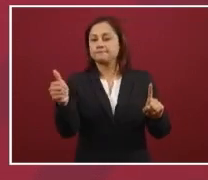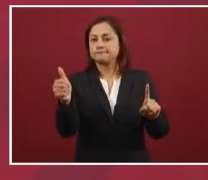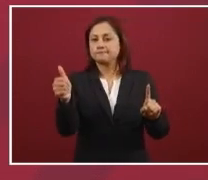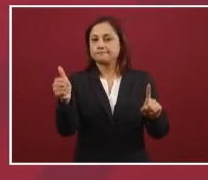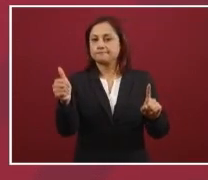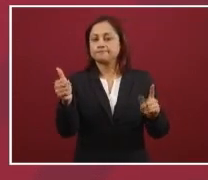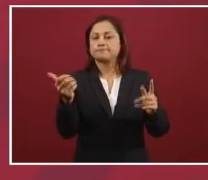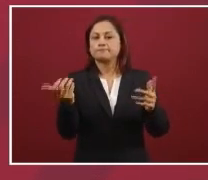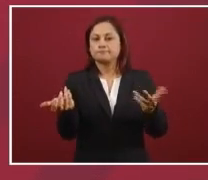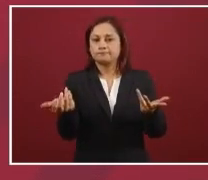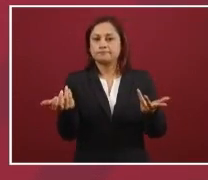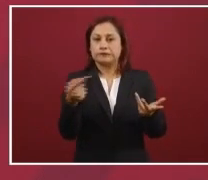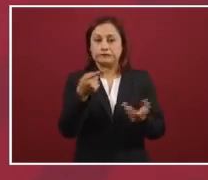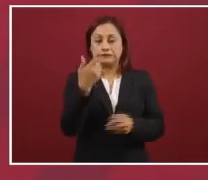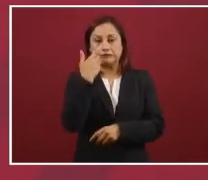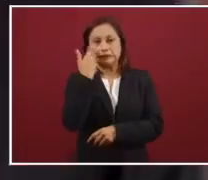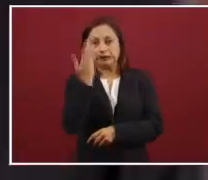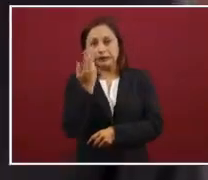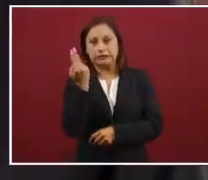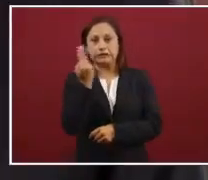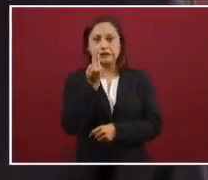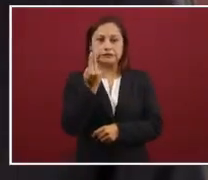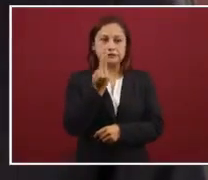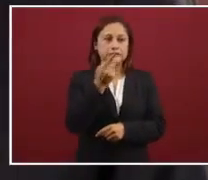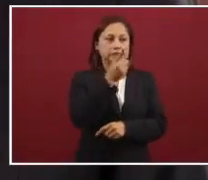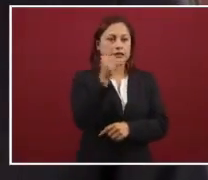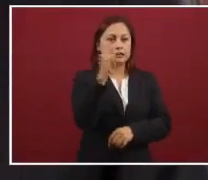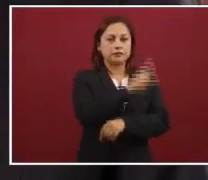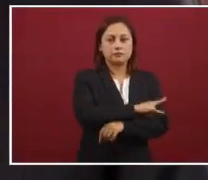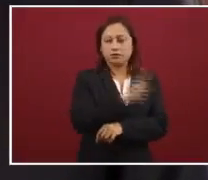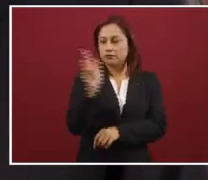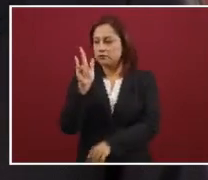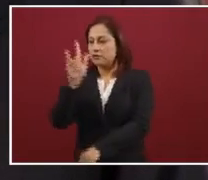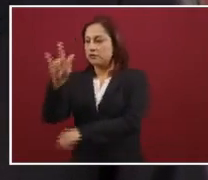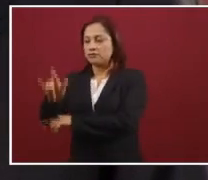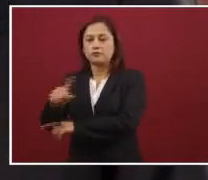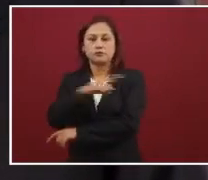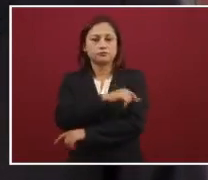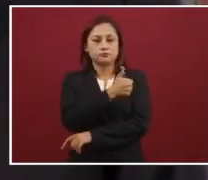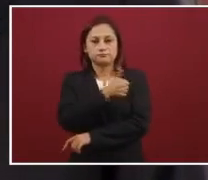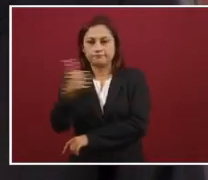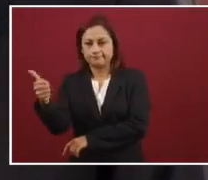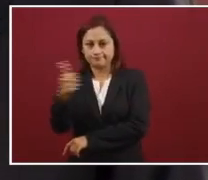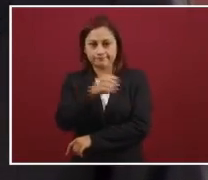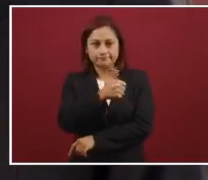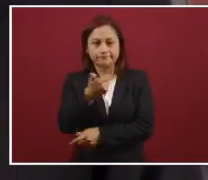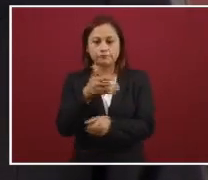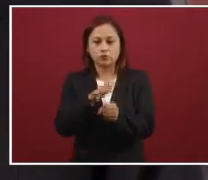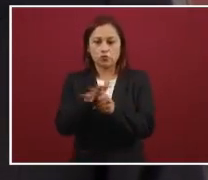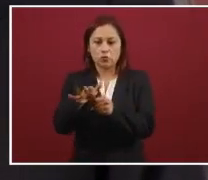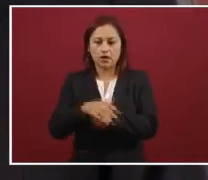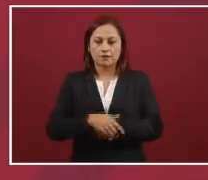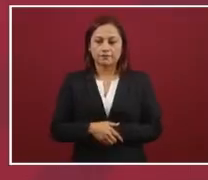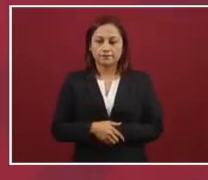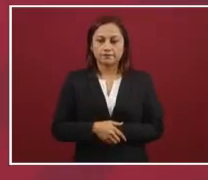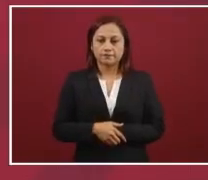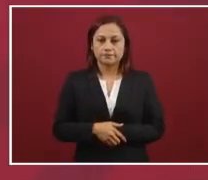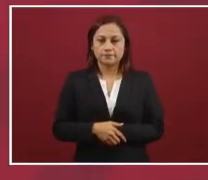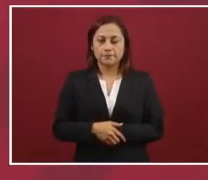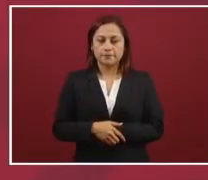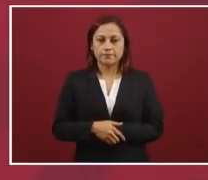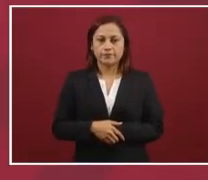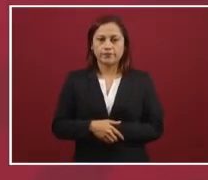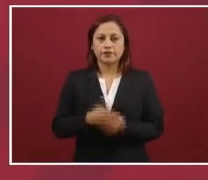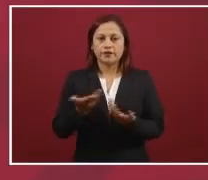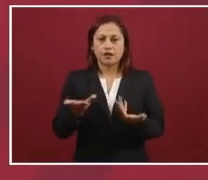o van a tener conexión de un aeropuerto a otro, qué tipo de vía de